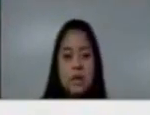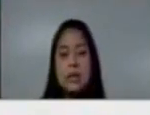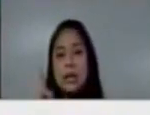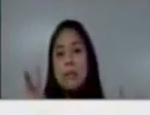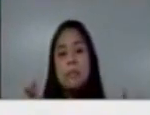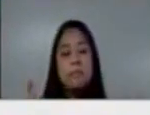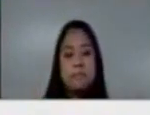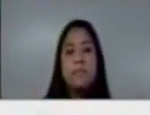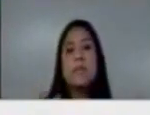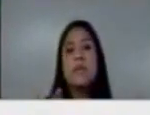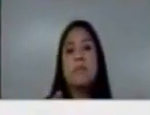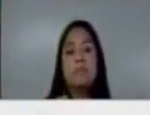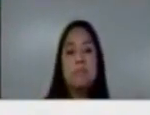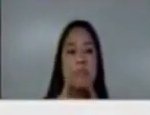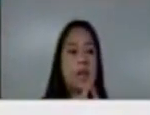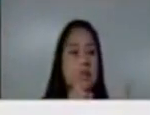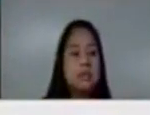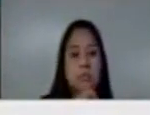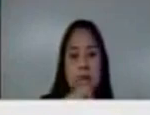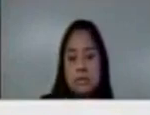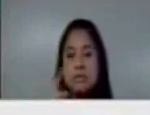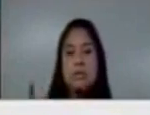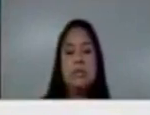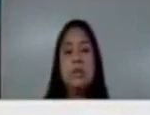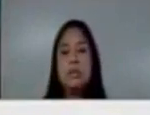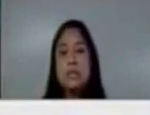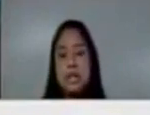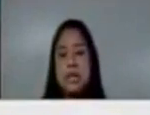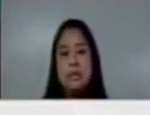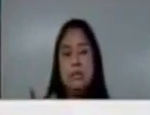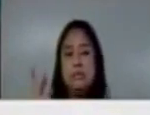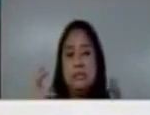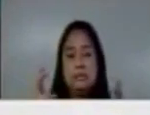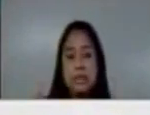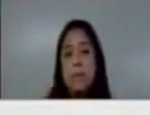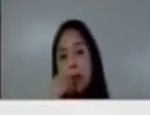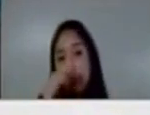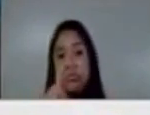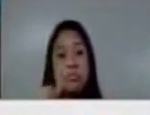transnacional, las actividades delictivas vinculadas a la trata